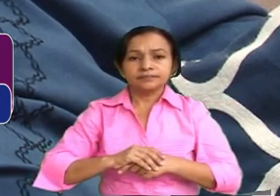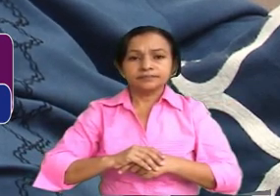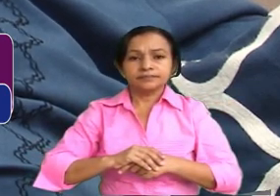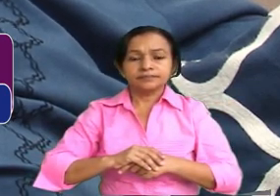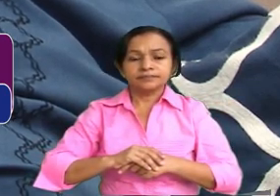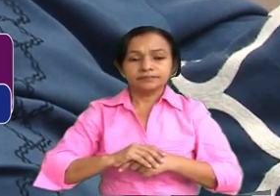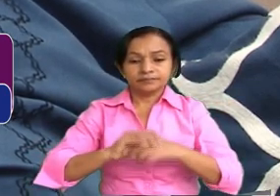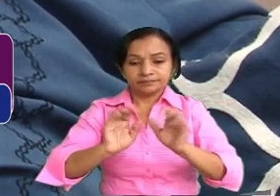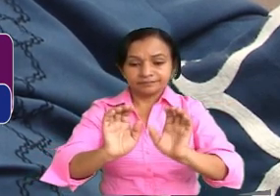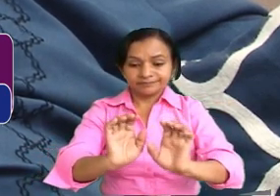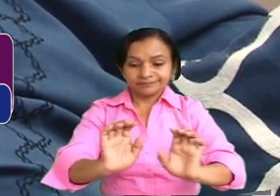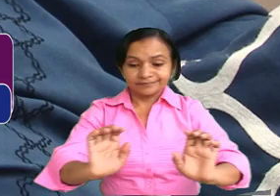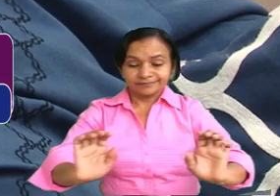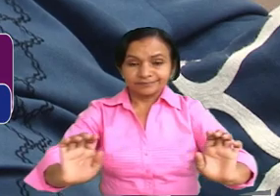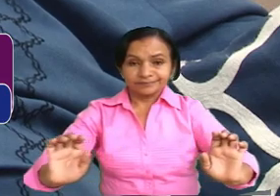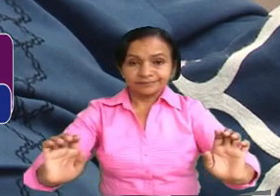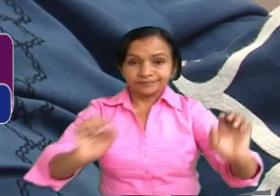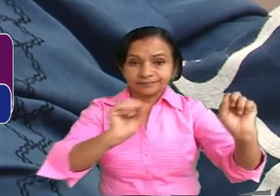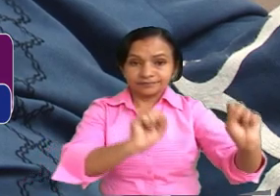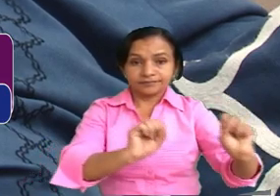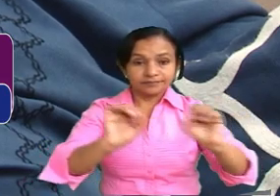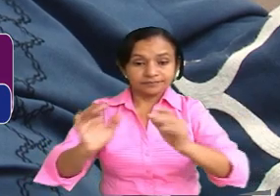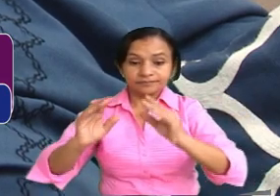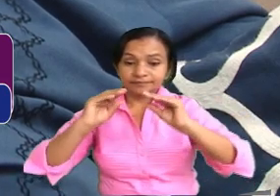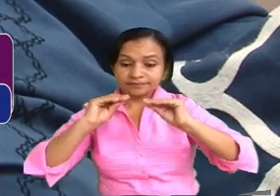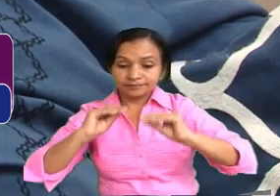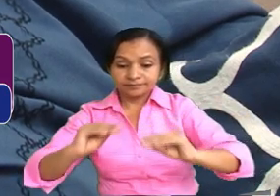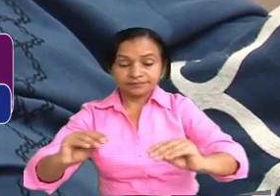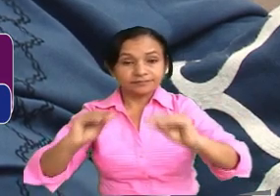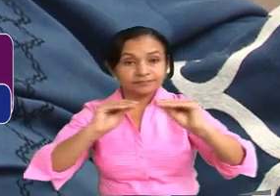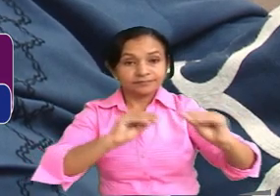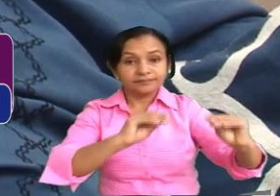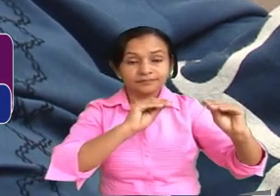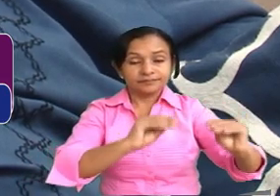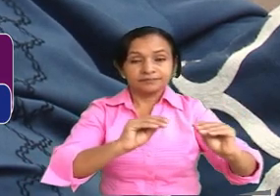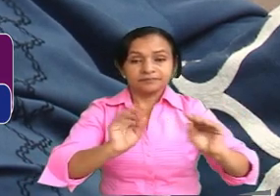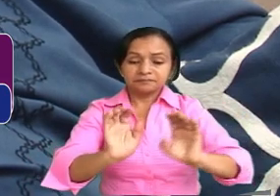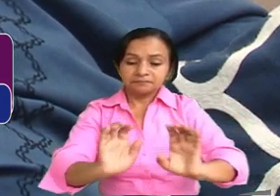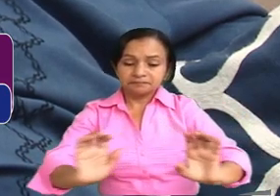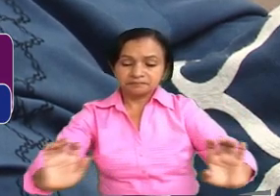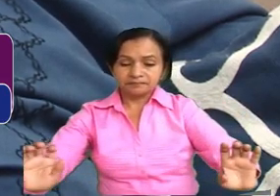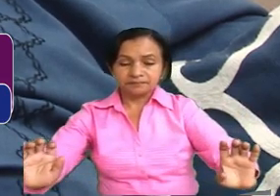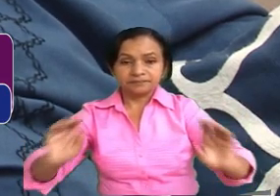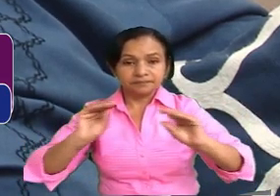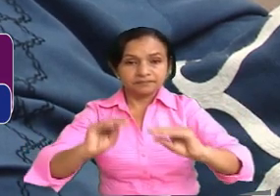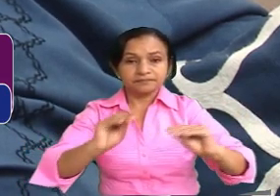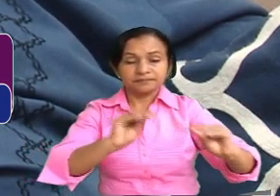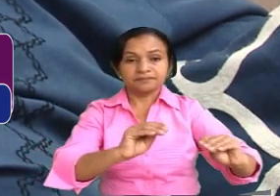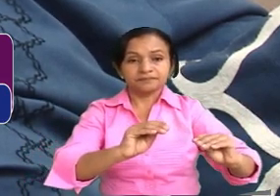Al niño le van enseñando desde pequeño